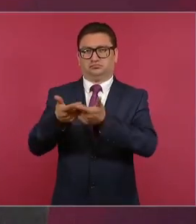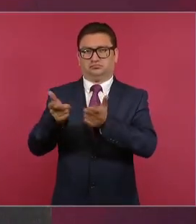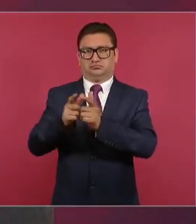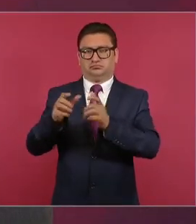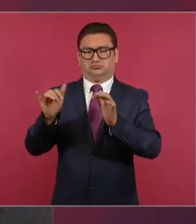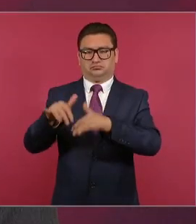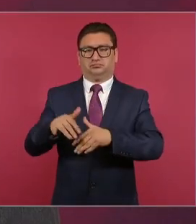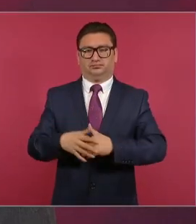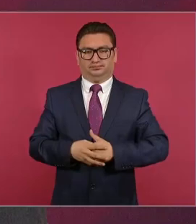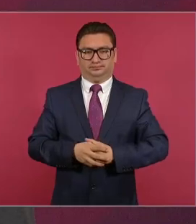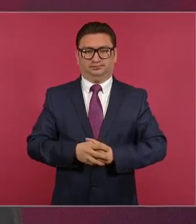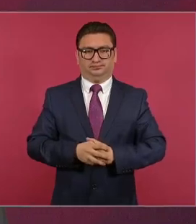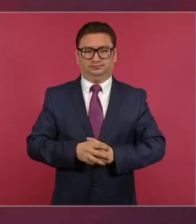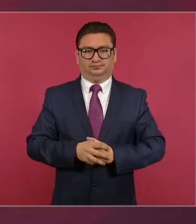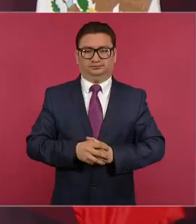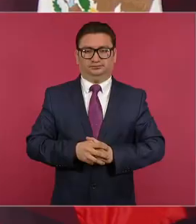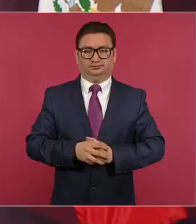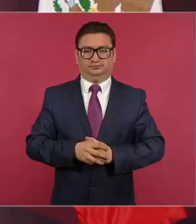e